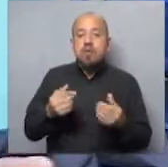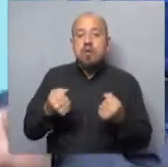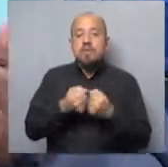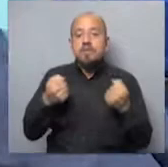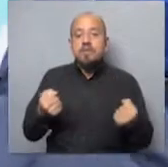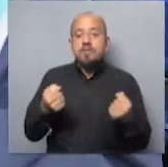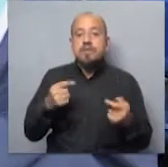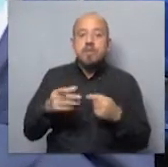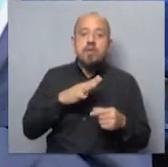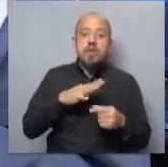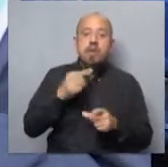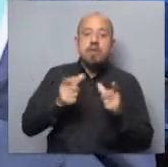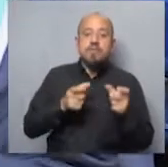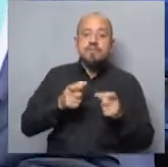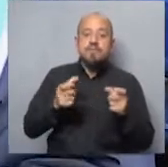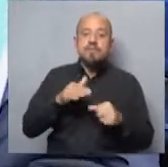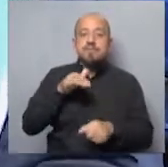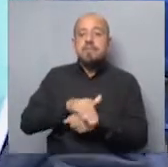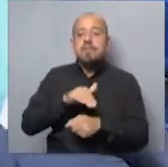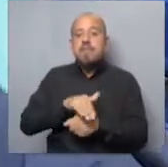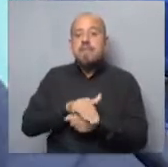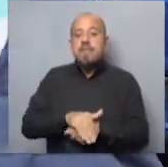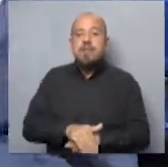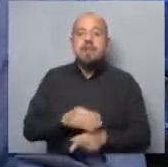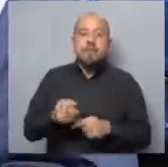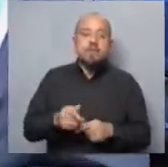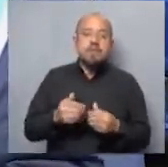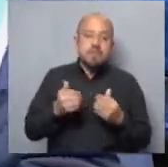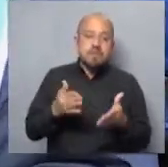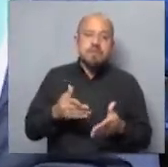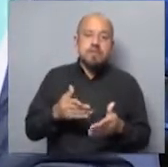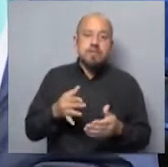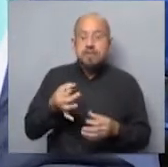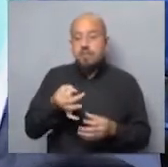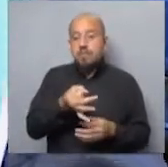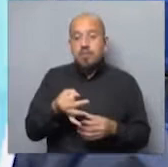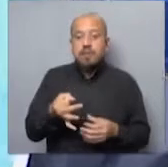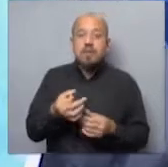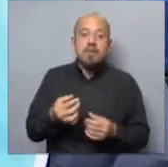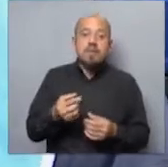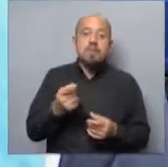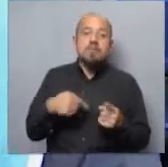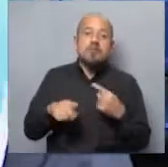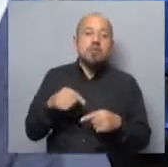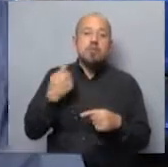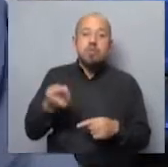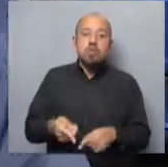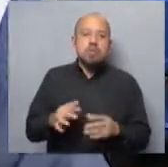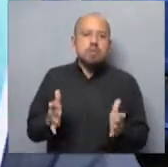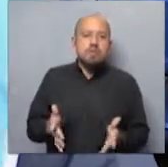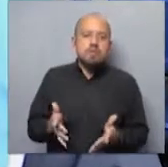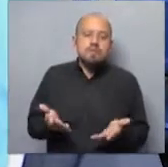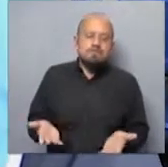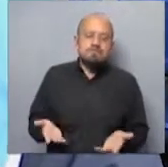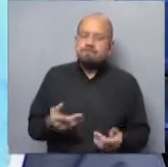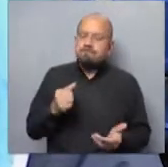y todo eso, hay gente que se ha arrimado y me ha felicitado y me ha dado hasta más propina de la que me daba, ¿sí? Pero hay otros que no tenés con qué